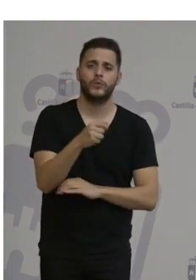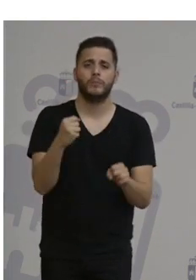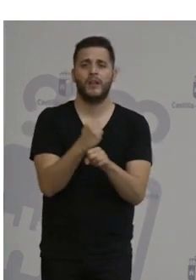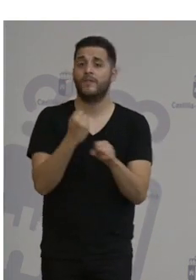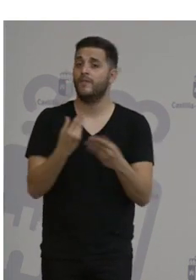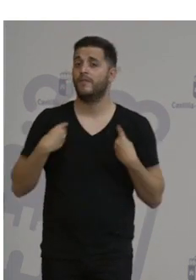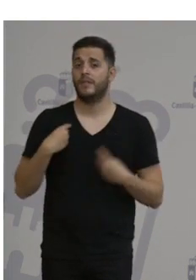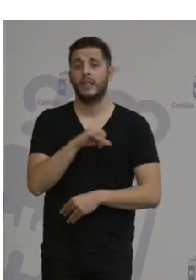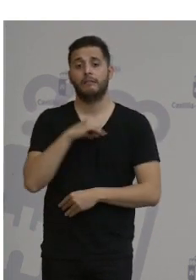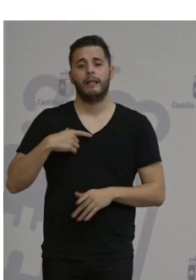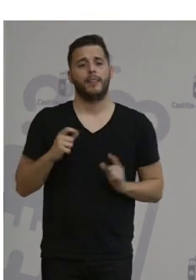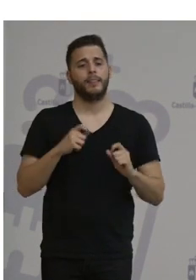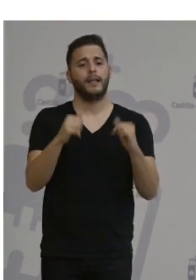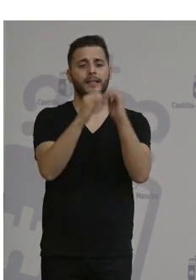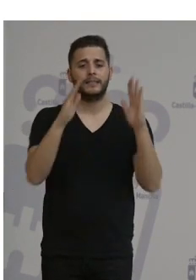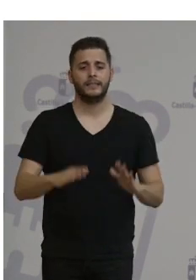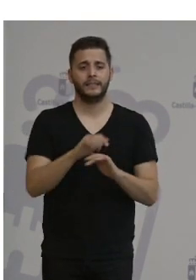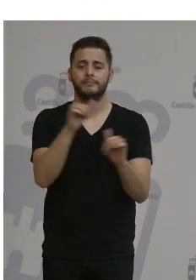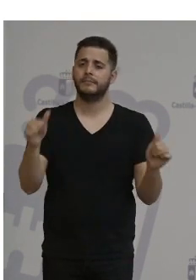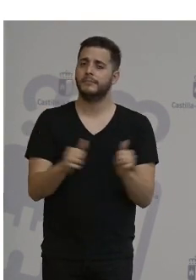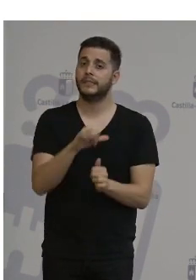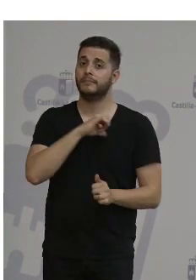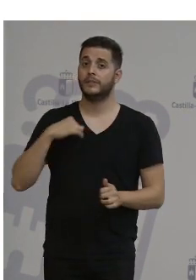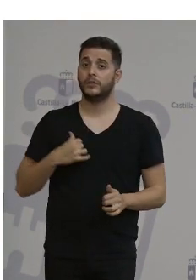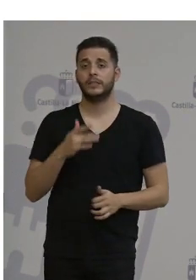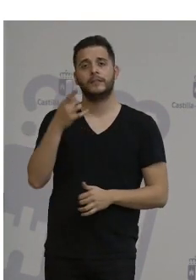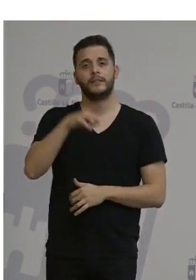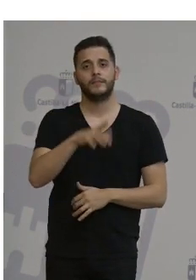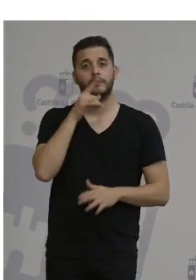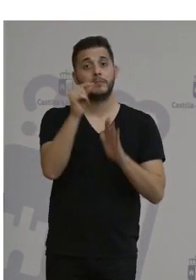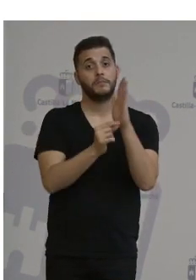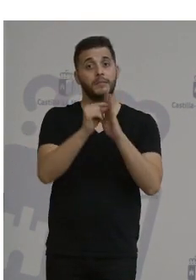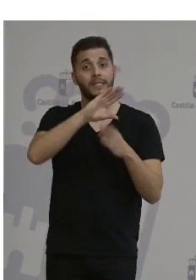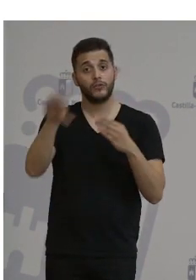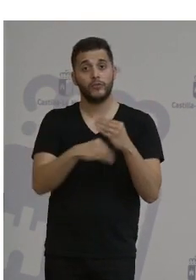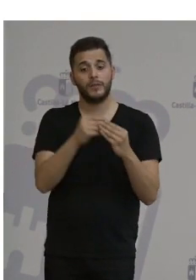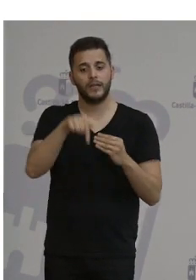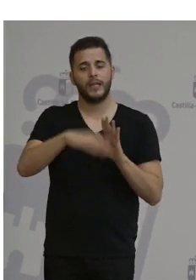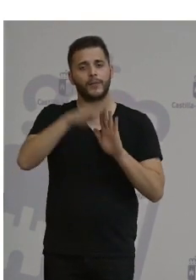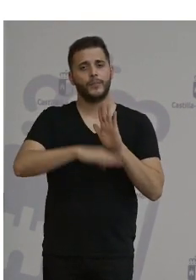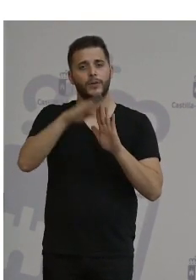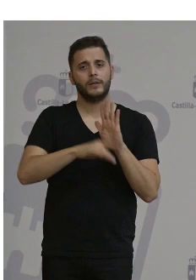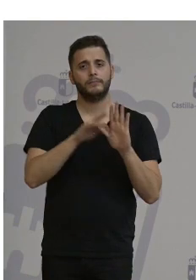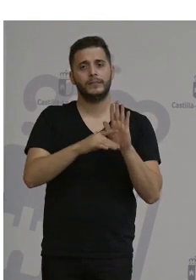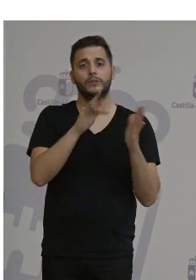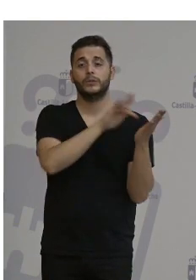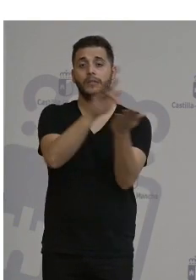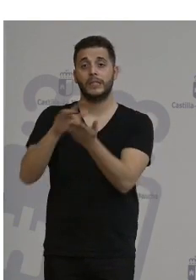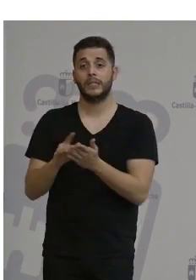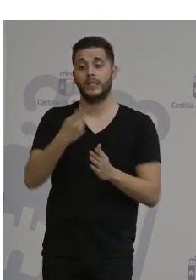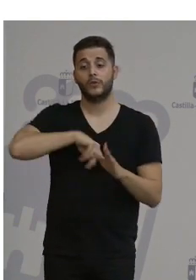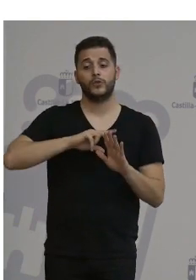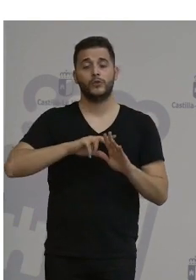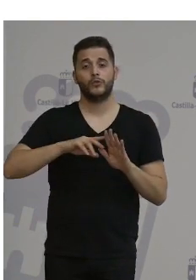en su caso, alojamiento y asistencia personal a través de medidas complementarias incluidas en nuestro programa de itinerarios integrados de